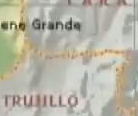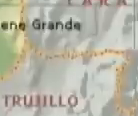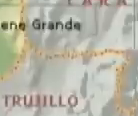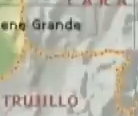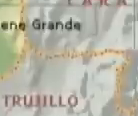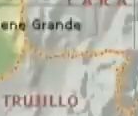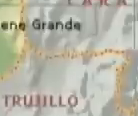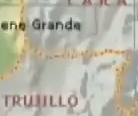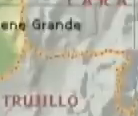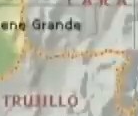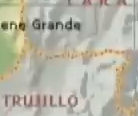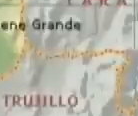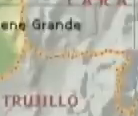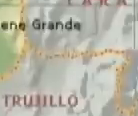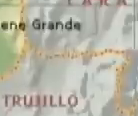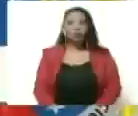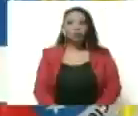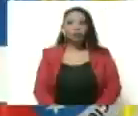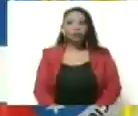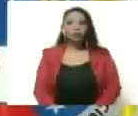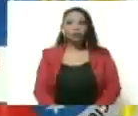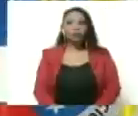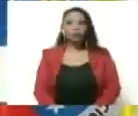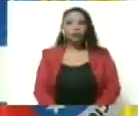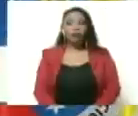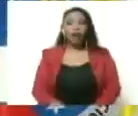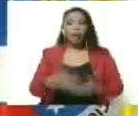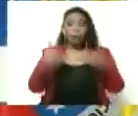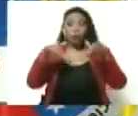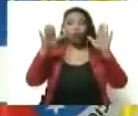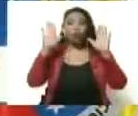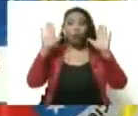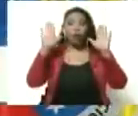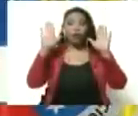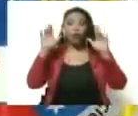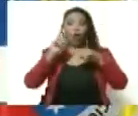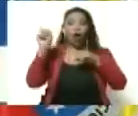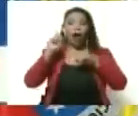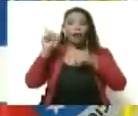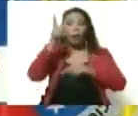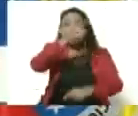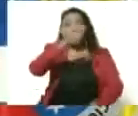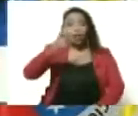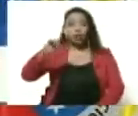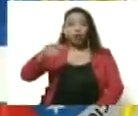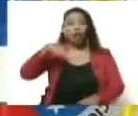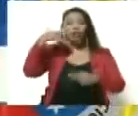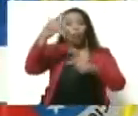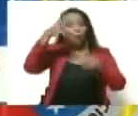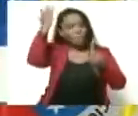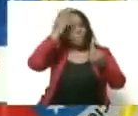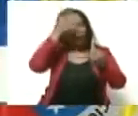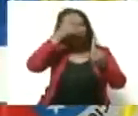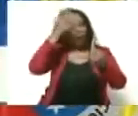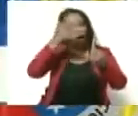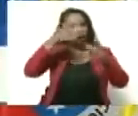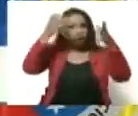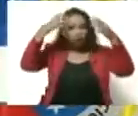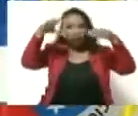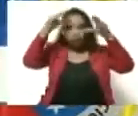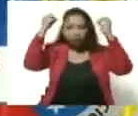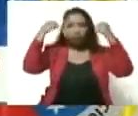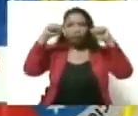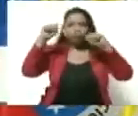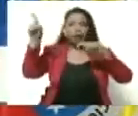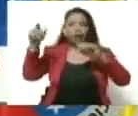hecho nosotros. Siguiente. Y por supuesto, estos individuos, luego de haber sido entrenados, que además hubo el